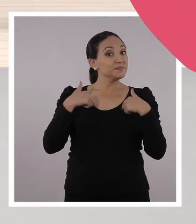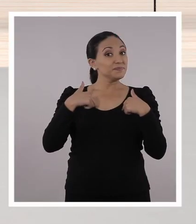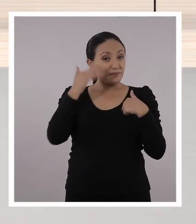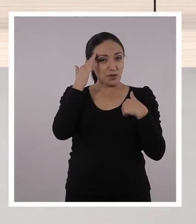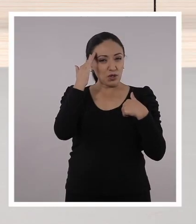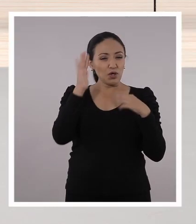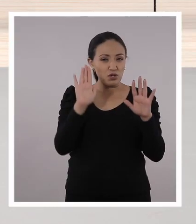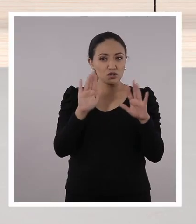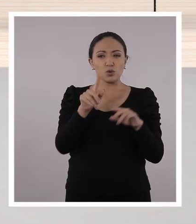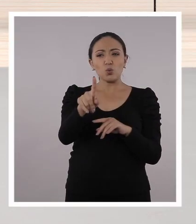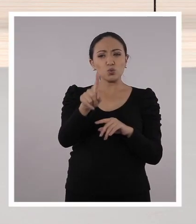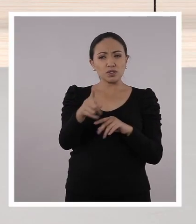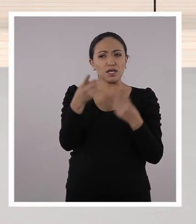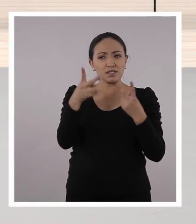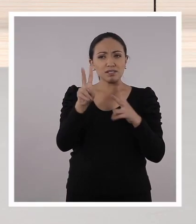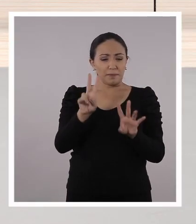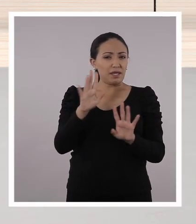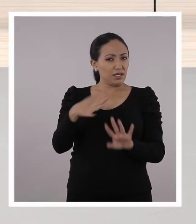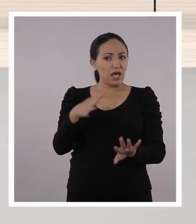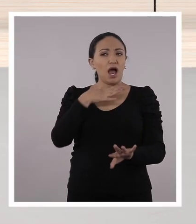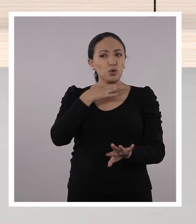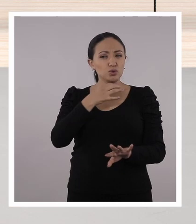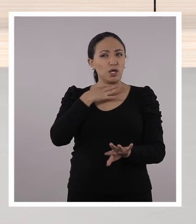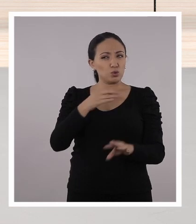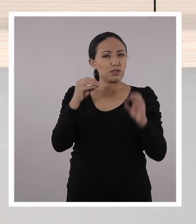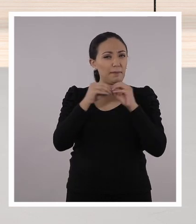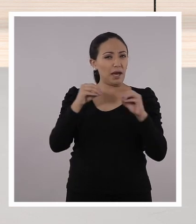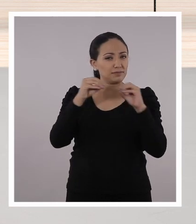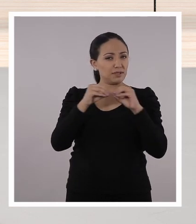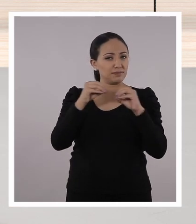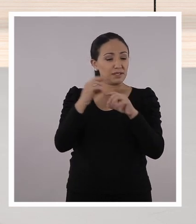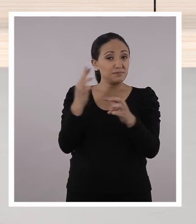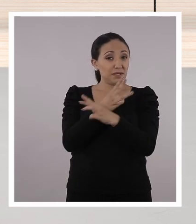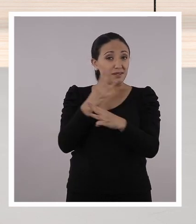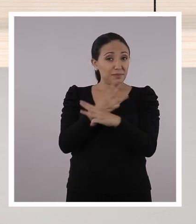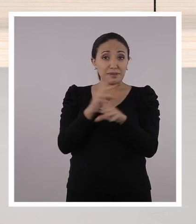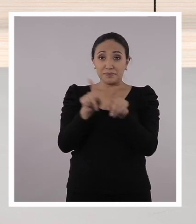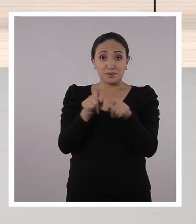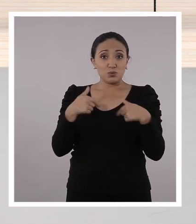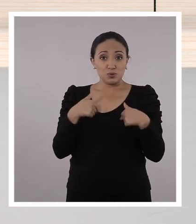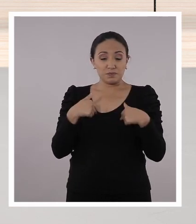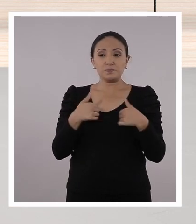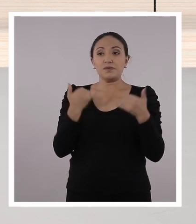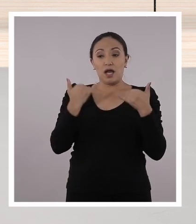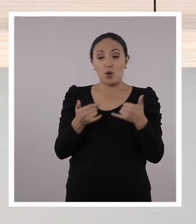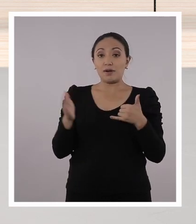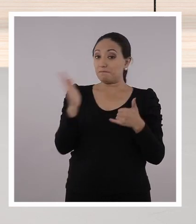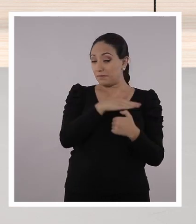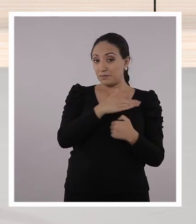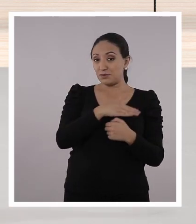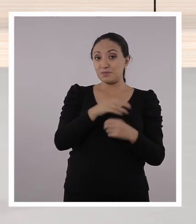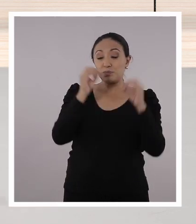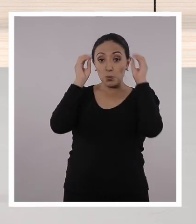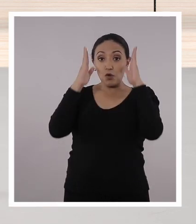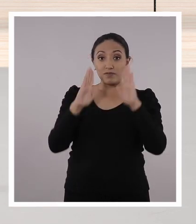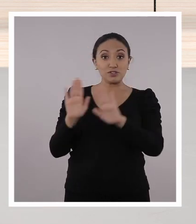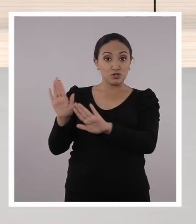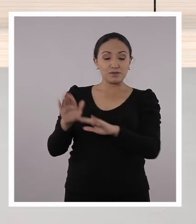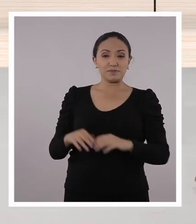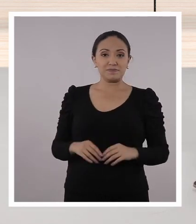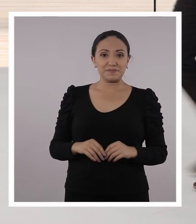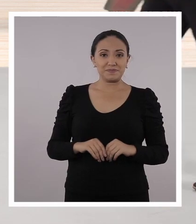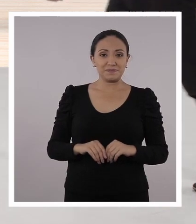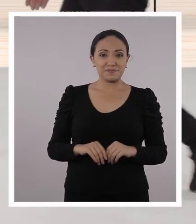Yo sé que a ustedes también les está comenzando a gustar más las matemáticas, como a mí. Así que vamos a recibir a nuestro profe